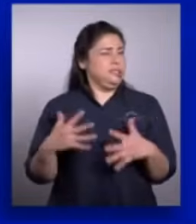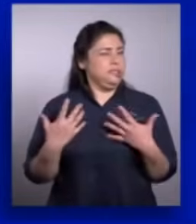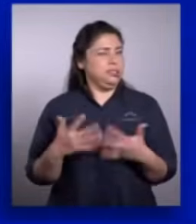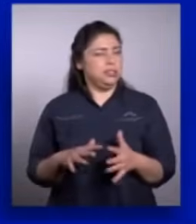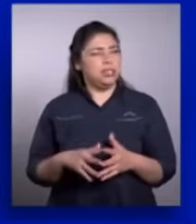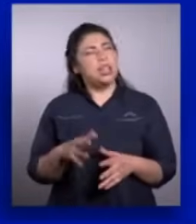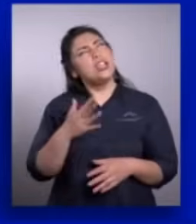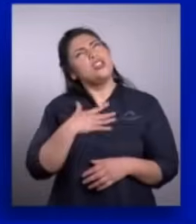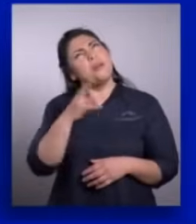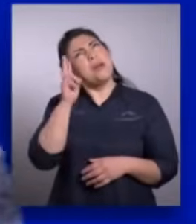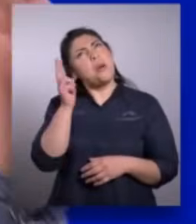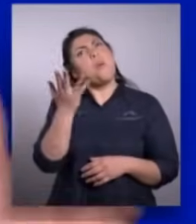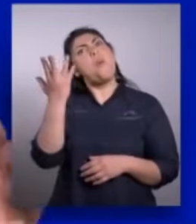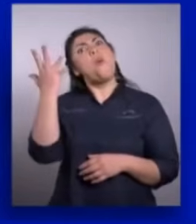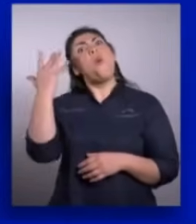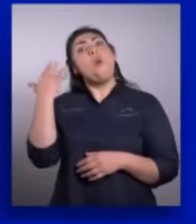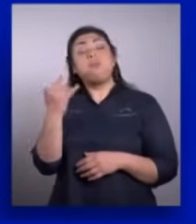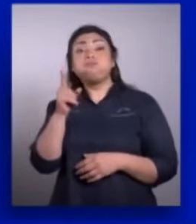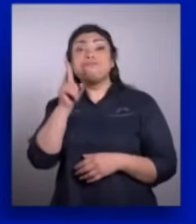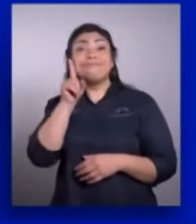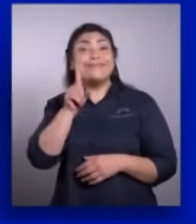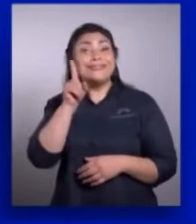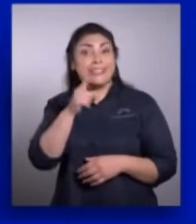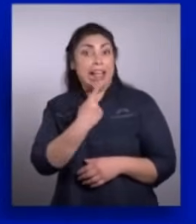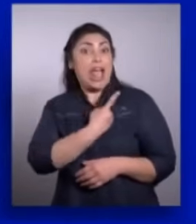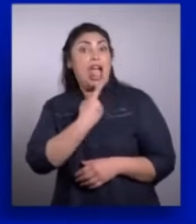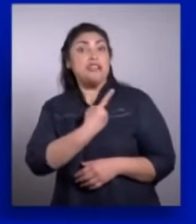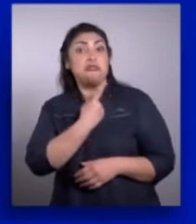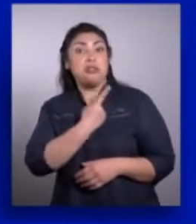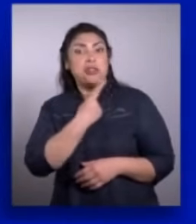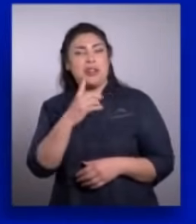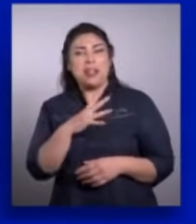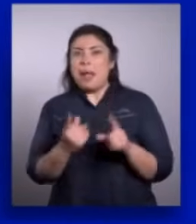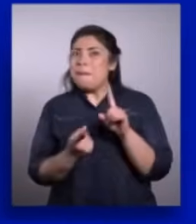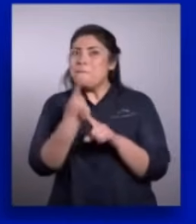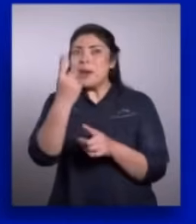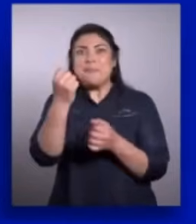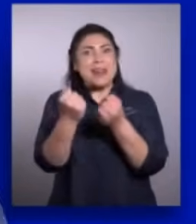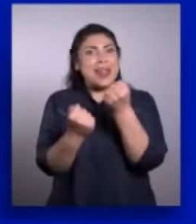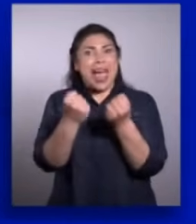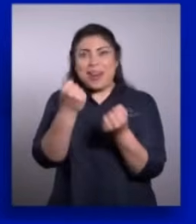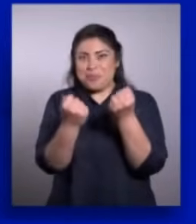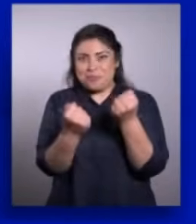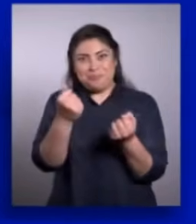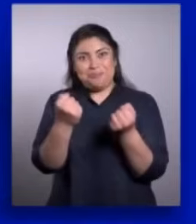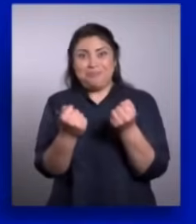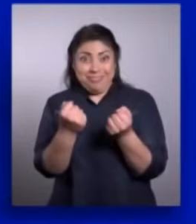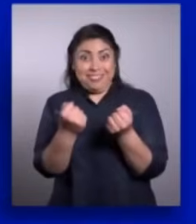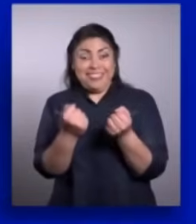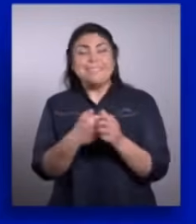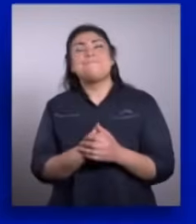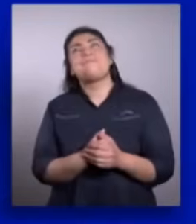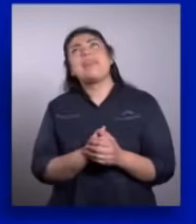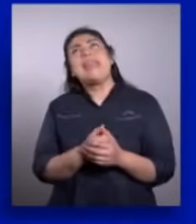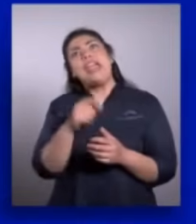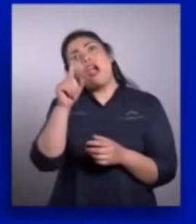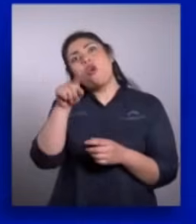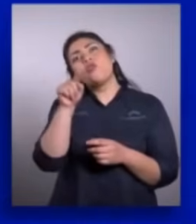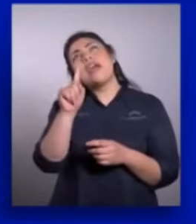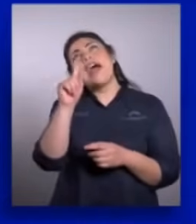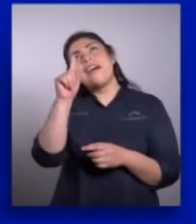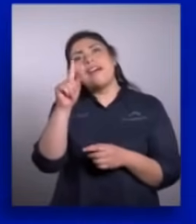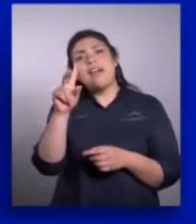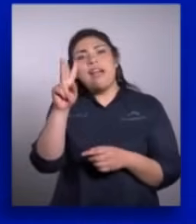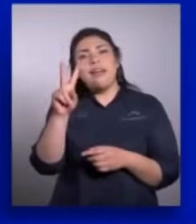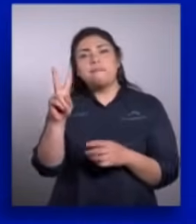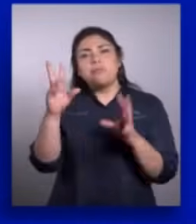aún estaba soltero, tenía mi primer automóvil Y tuvimos una vigilia, de aquellas vigilias que se hacen de nueve de la noche a seis de